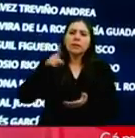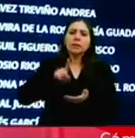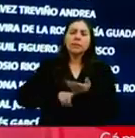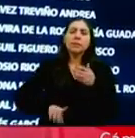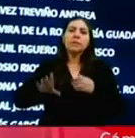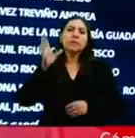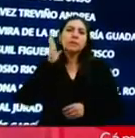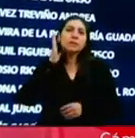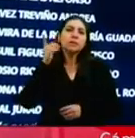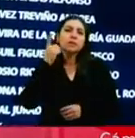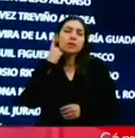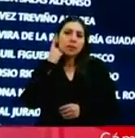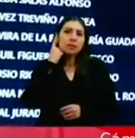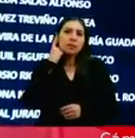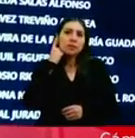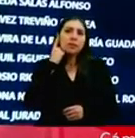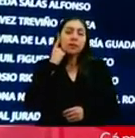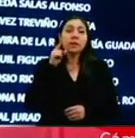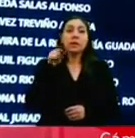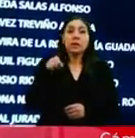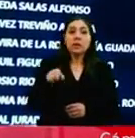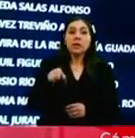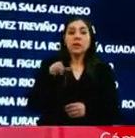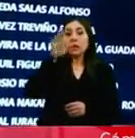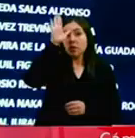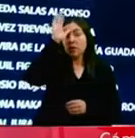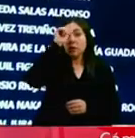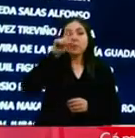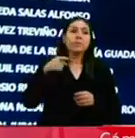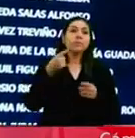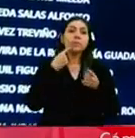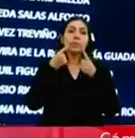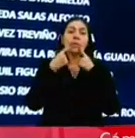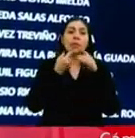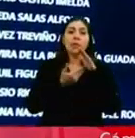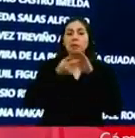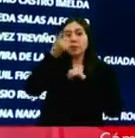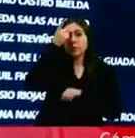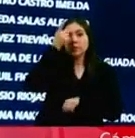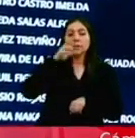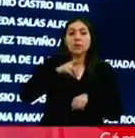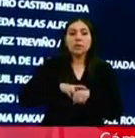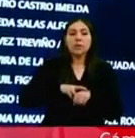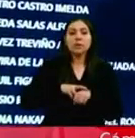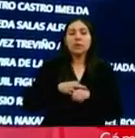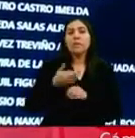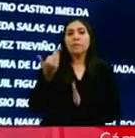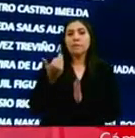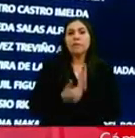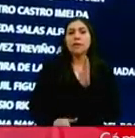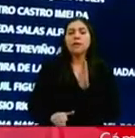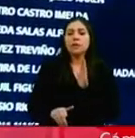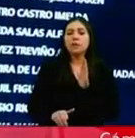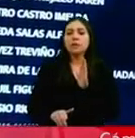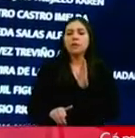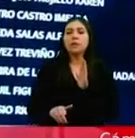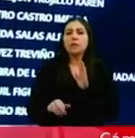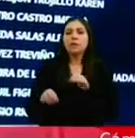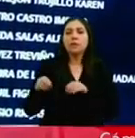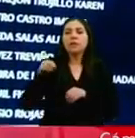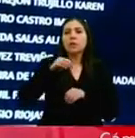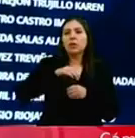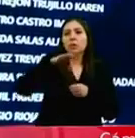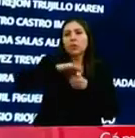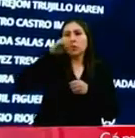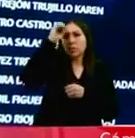logrado el consenso y por eso no se ha logrado la mayoría que sabemos que en la cámara de diputados bueno tienen amplia